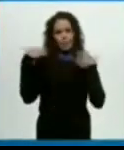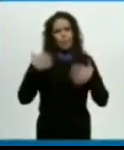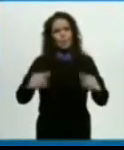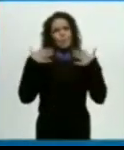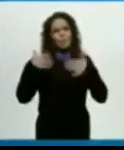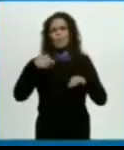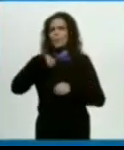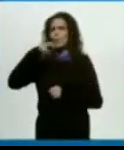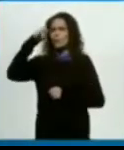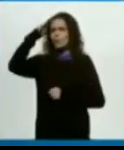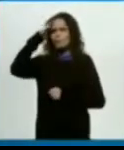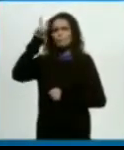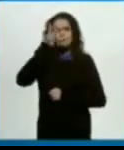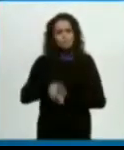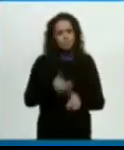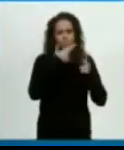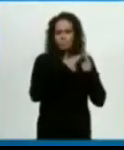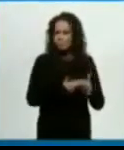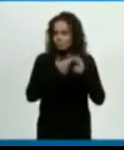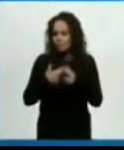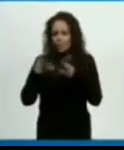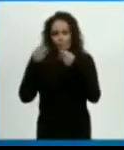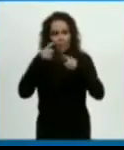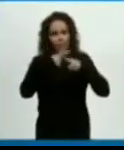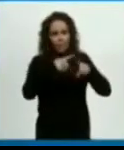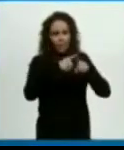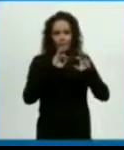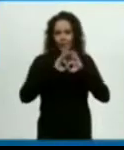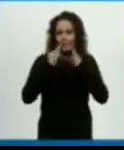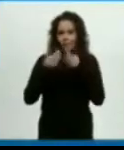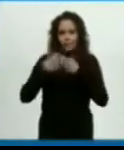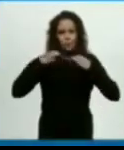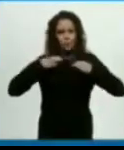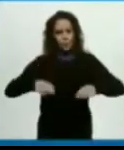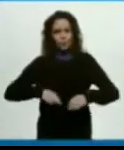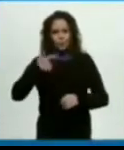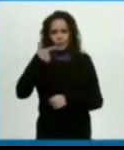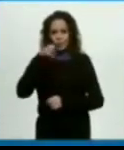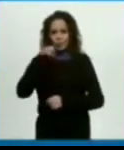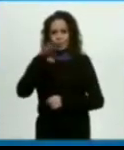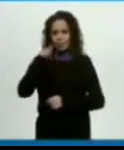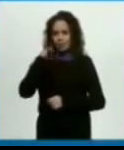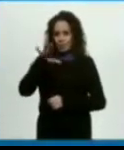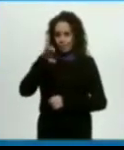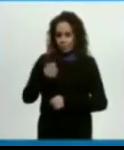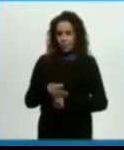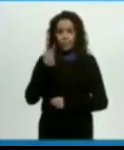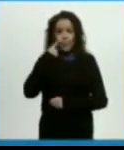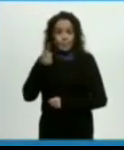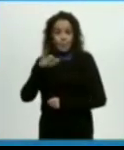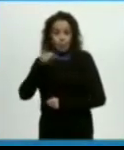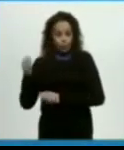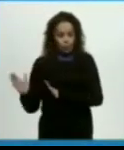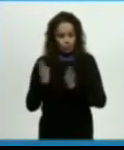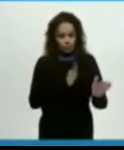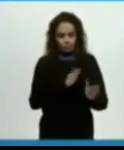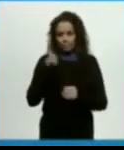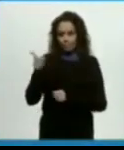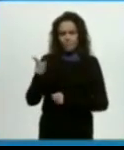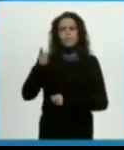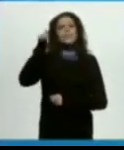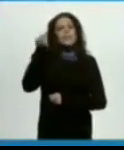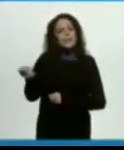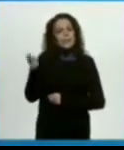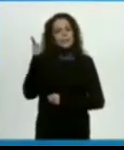rodeada de tantos cuerpos geométricos. Veamos otro. Este es un